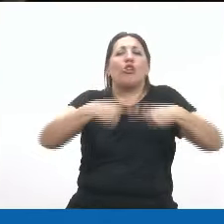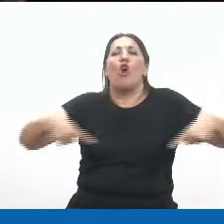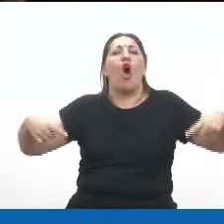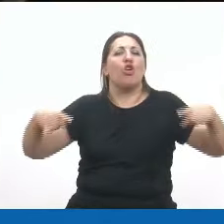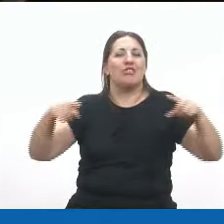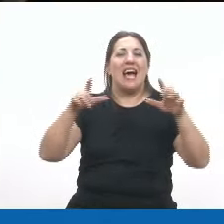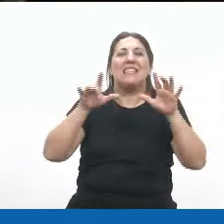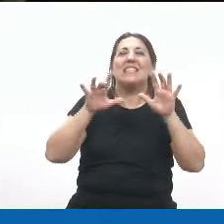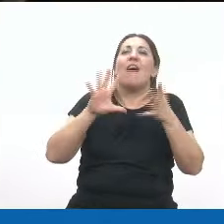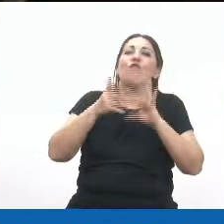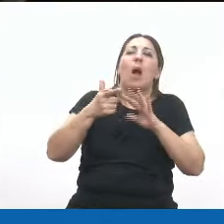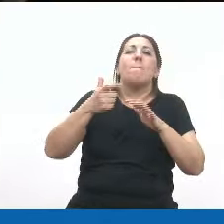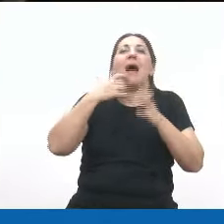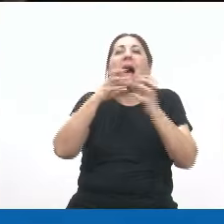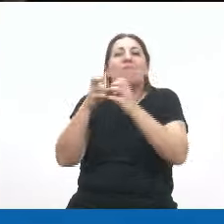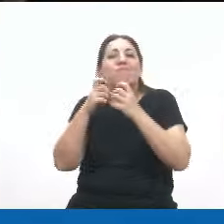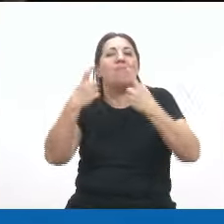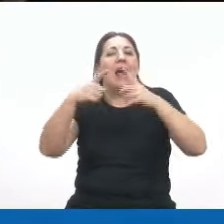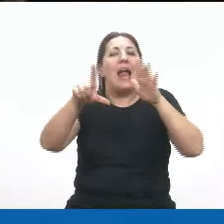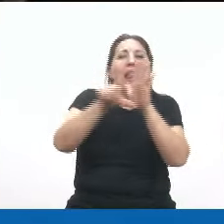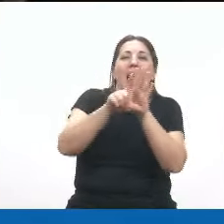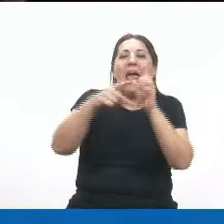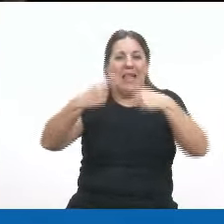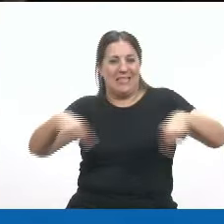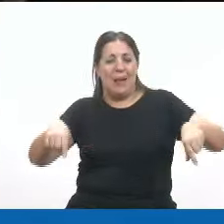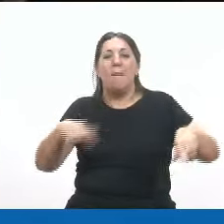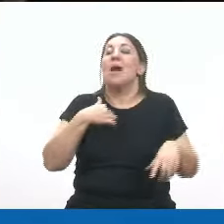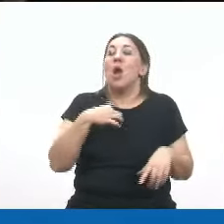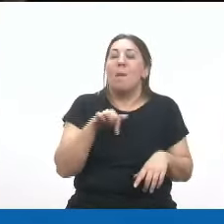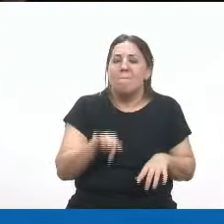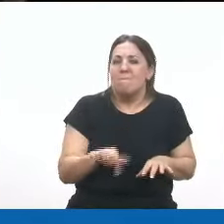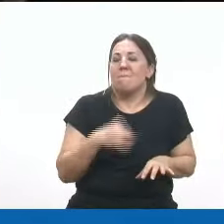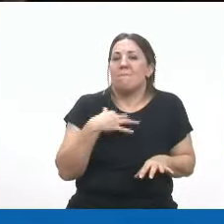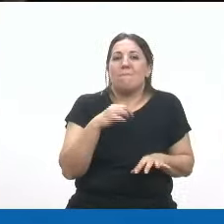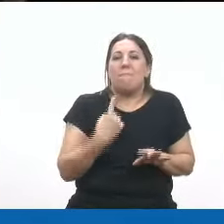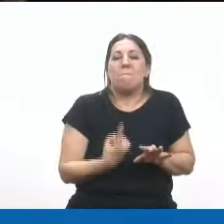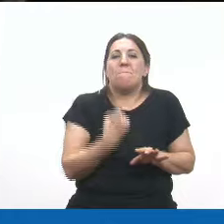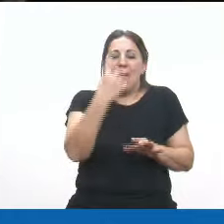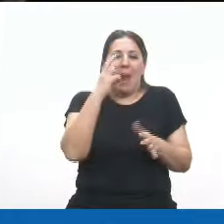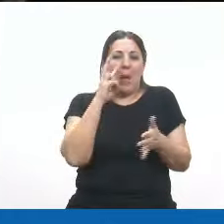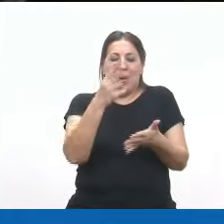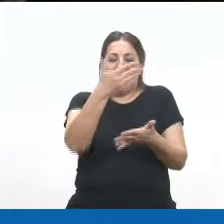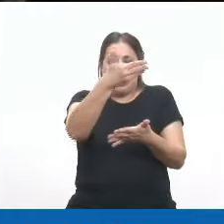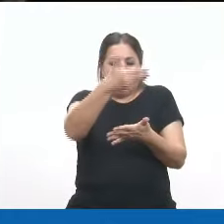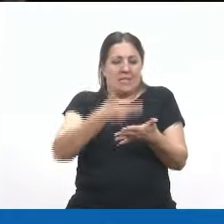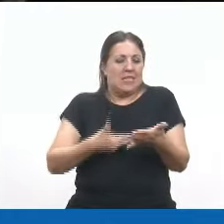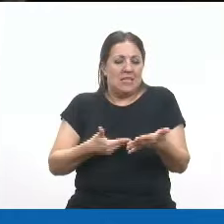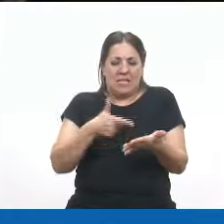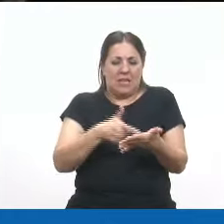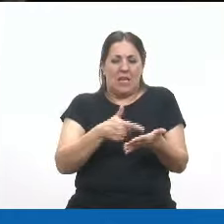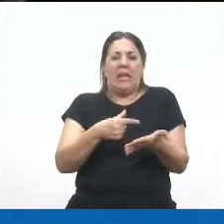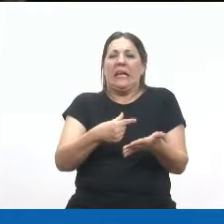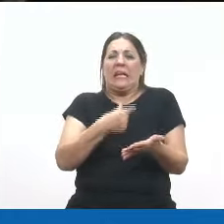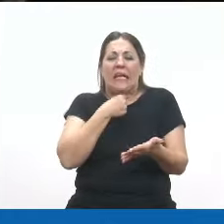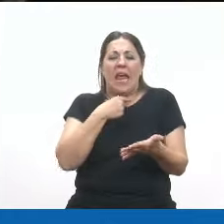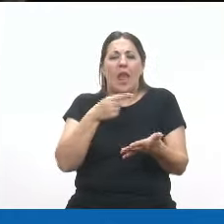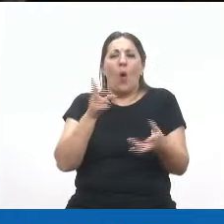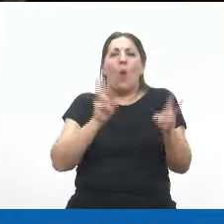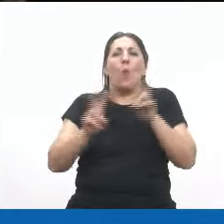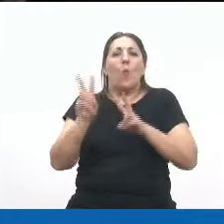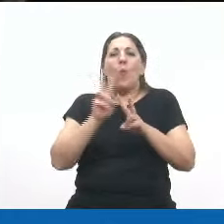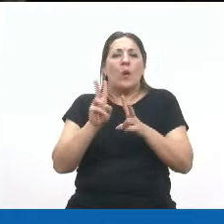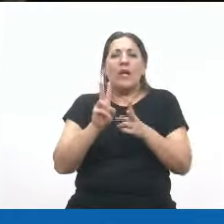nunca había visto una ley que tire tanto al vacío tantos derechos y tantas construcciones